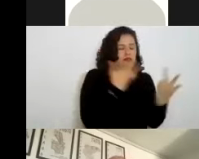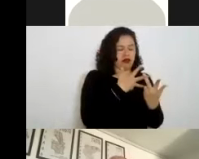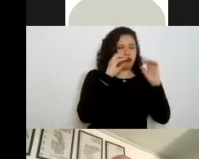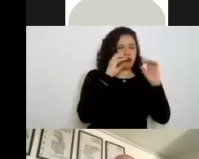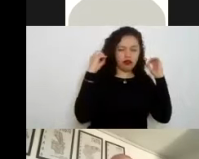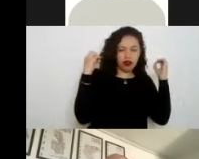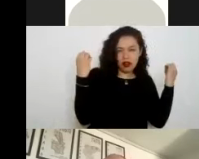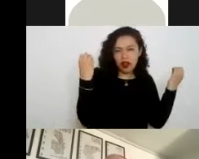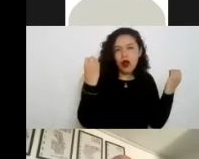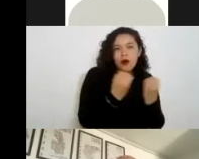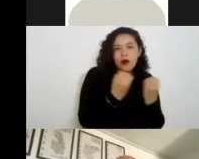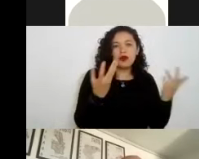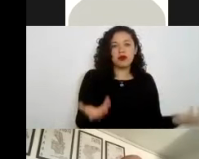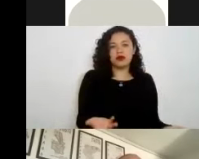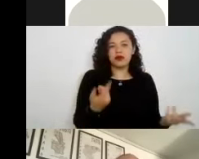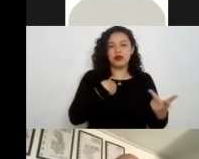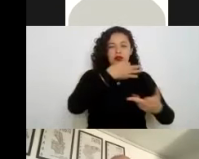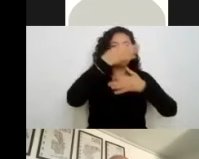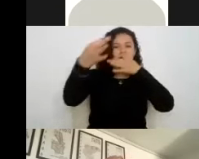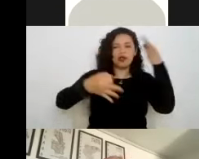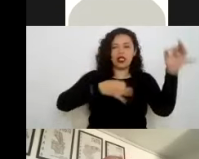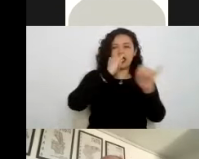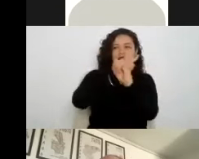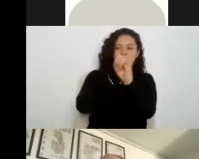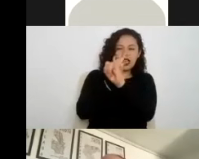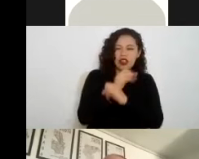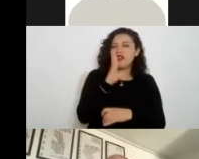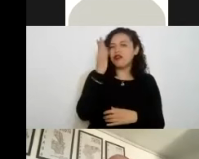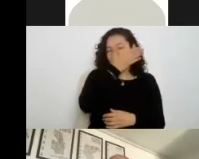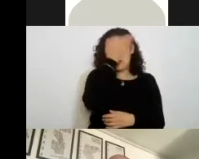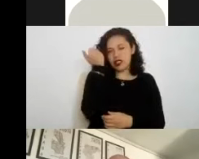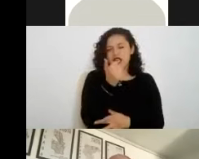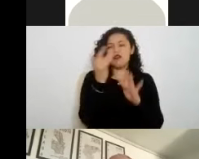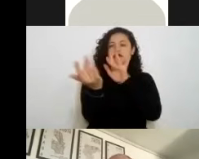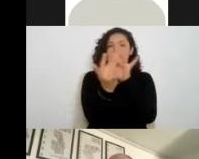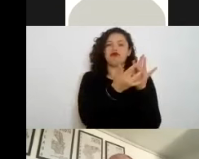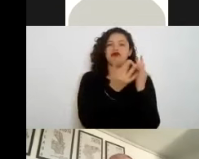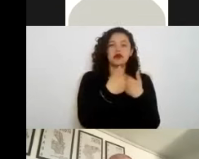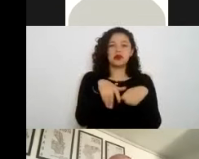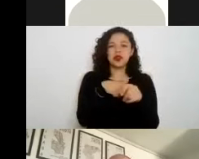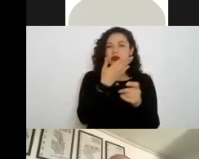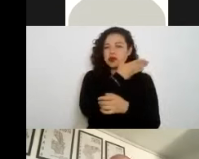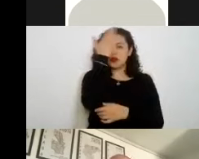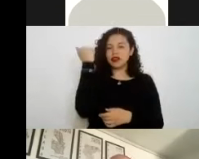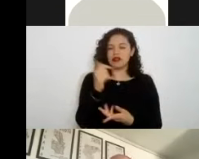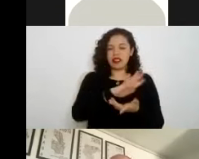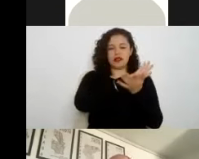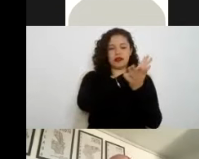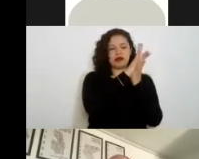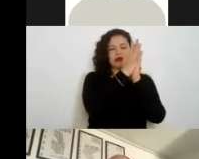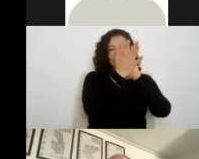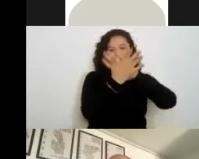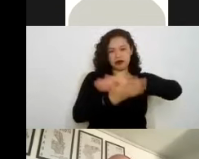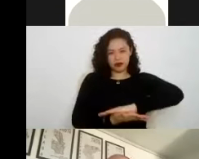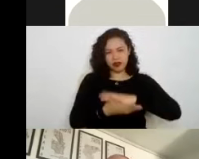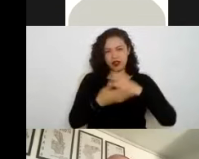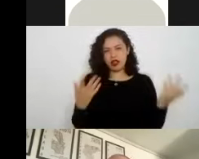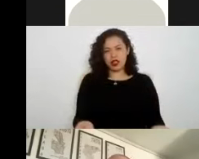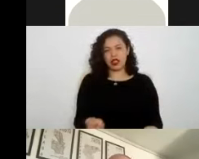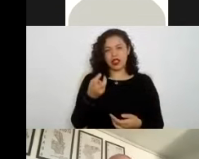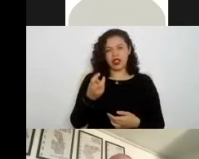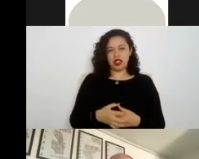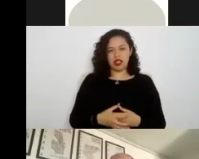pues, no sabían cómo hacer marketing digital, no sabían cómo estar en redes sociales, pues toda esta transformación de las redes sociales es donde ahora ya